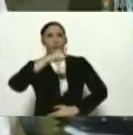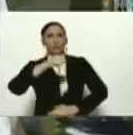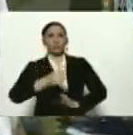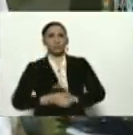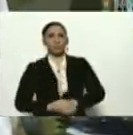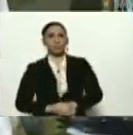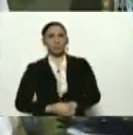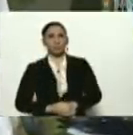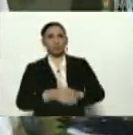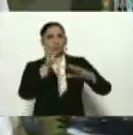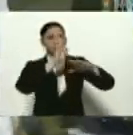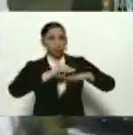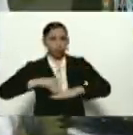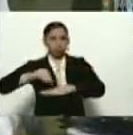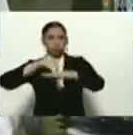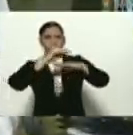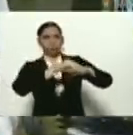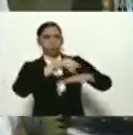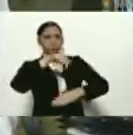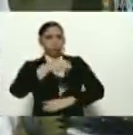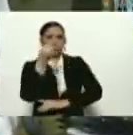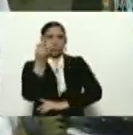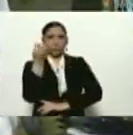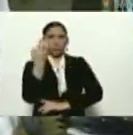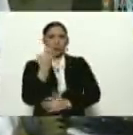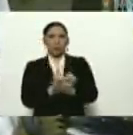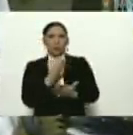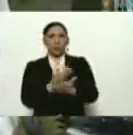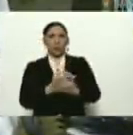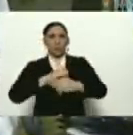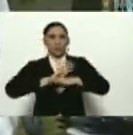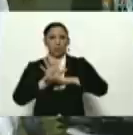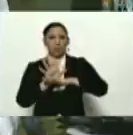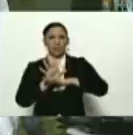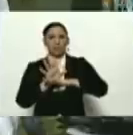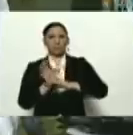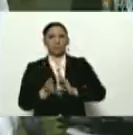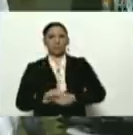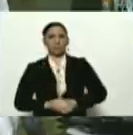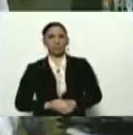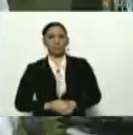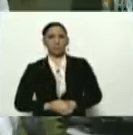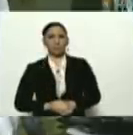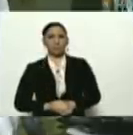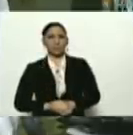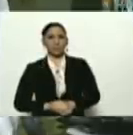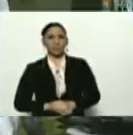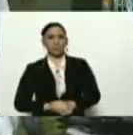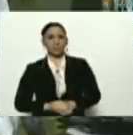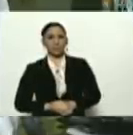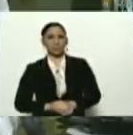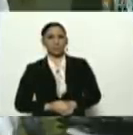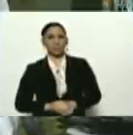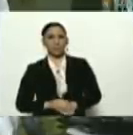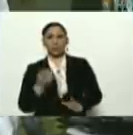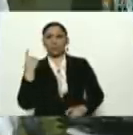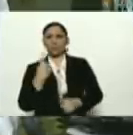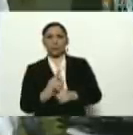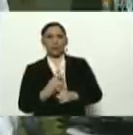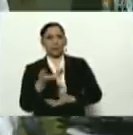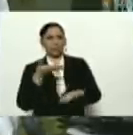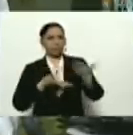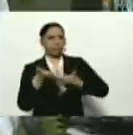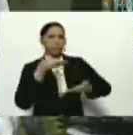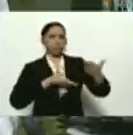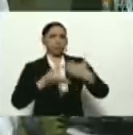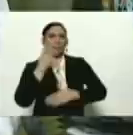su convocatoria a esta conferencia económica del ALBA-TCP. urge intercambiar experiencias